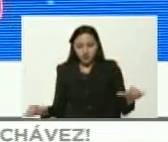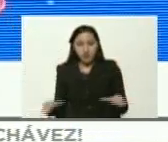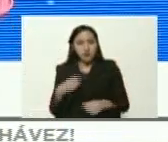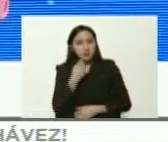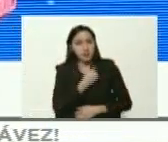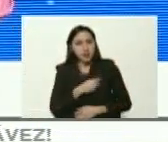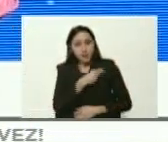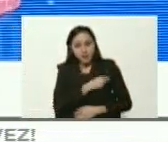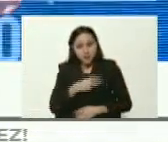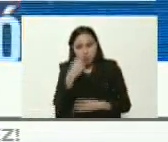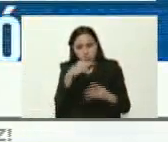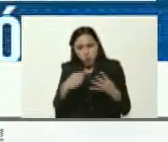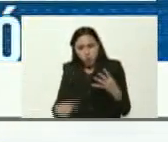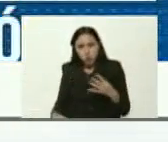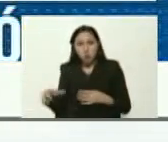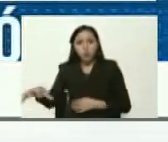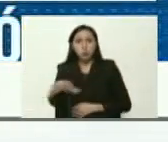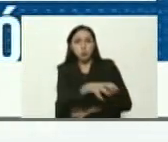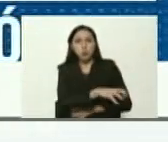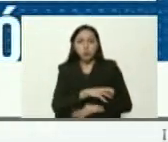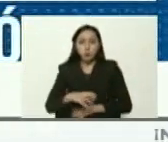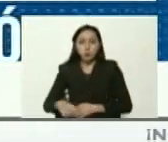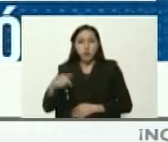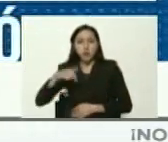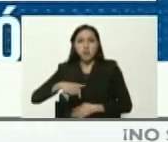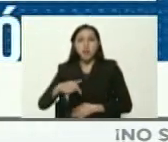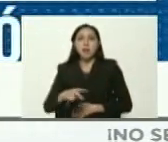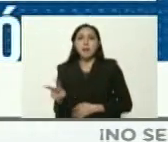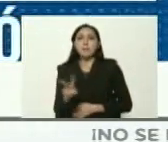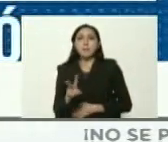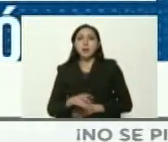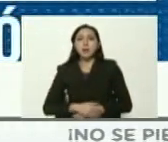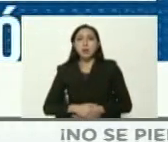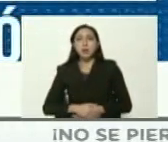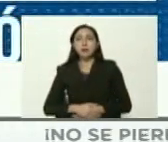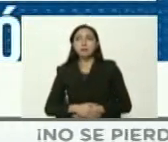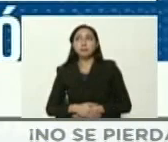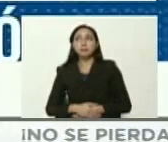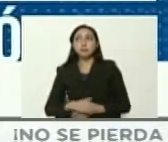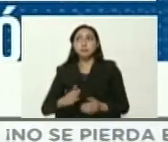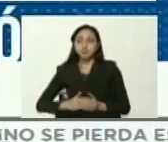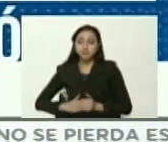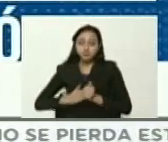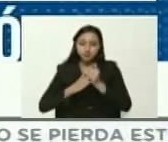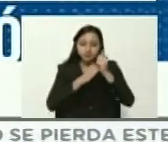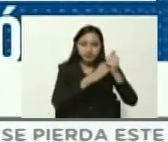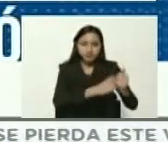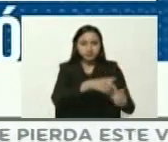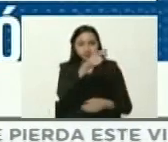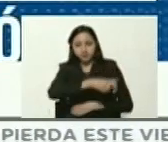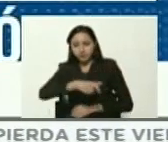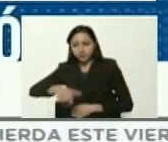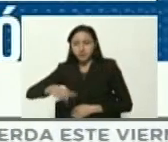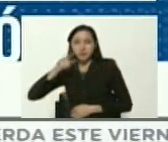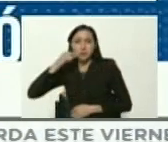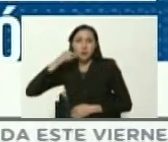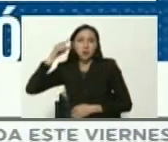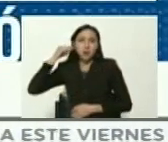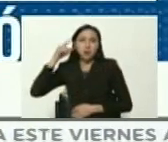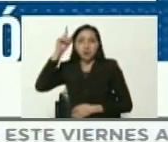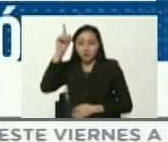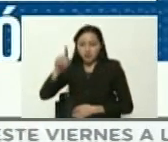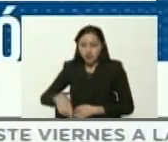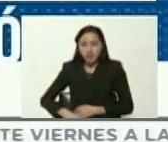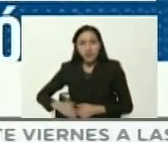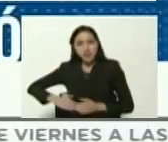grandes misiones de todos los estados y municipios del país. Los líderes, las lideresas, los jefes y